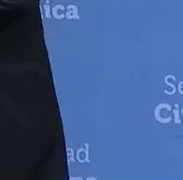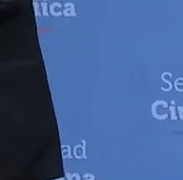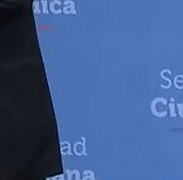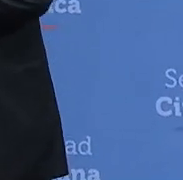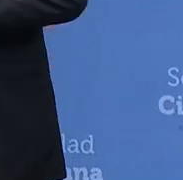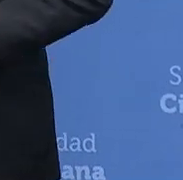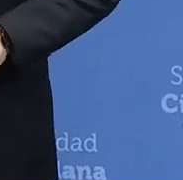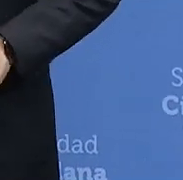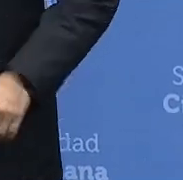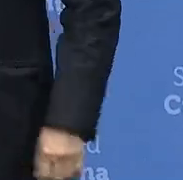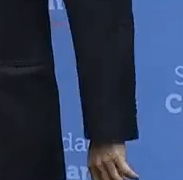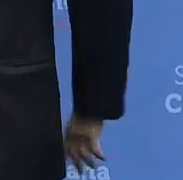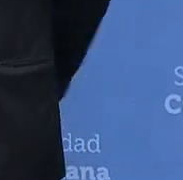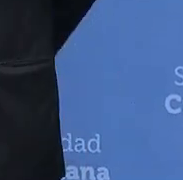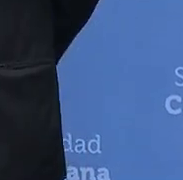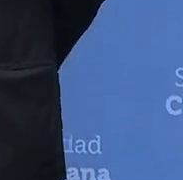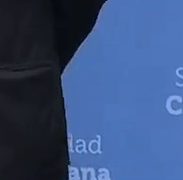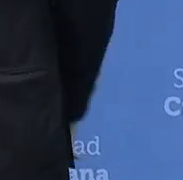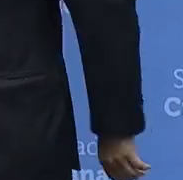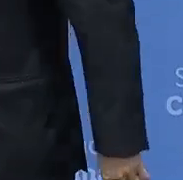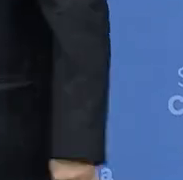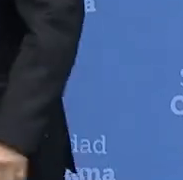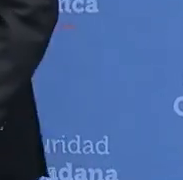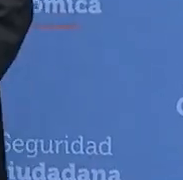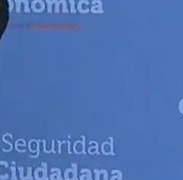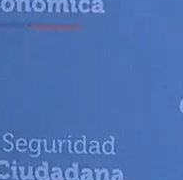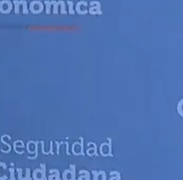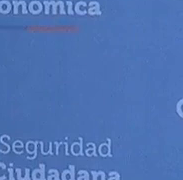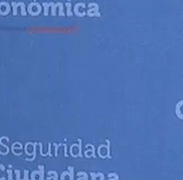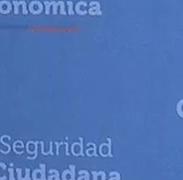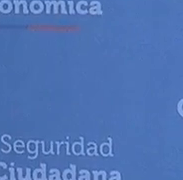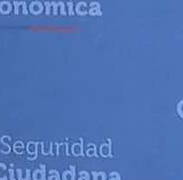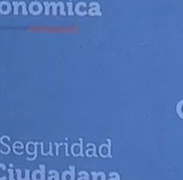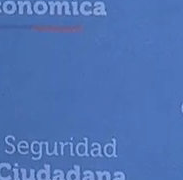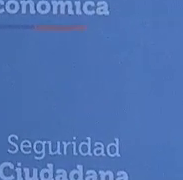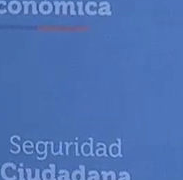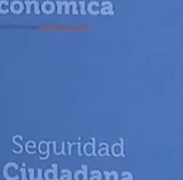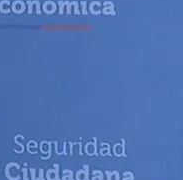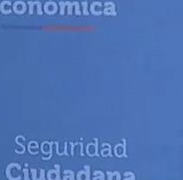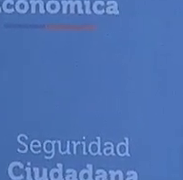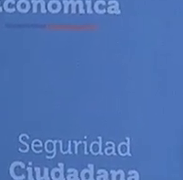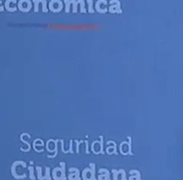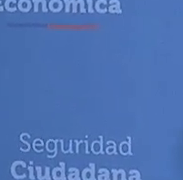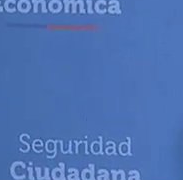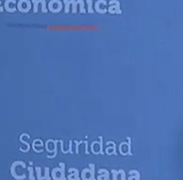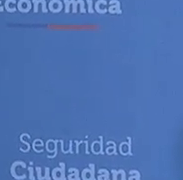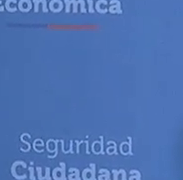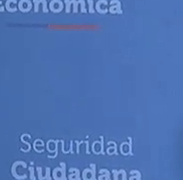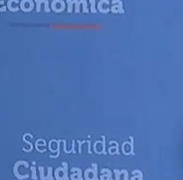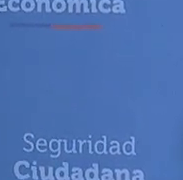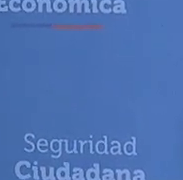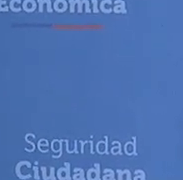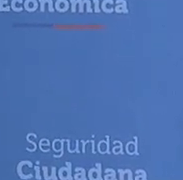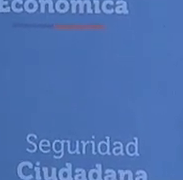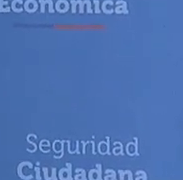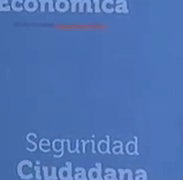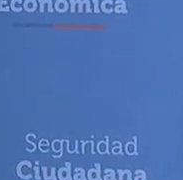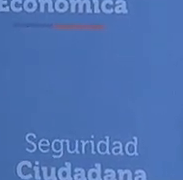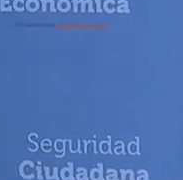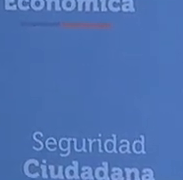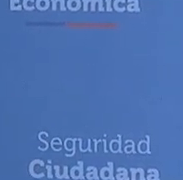designados no es lo que a nosotros no hubiese gustado como Alianza pero que hemos defendido hasta el final un órgano 100% electo pero